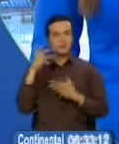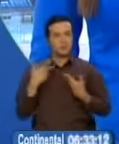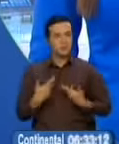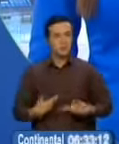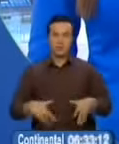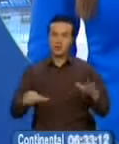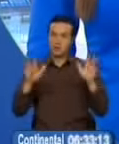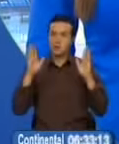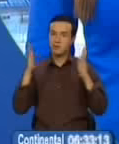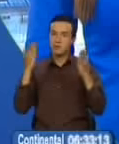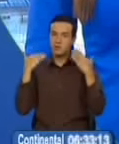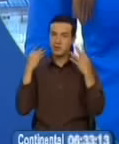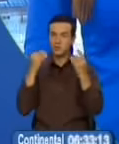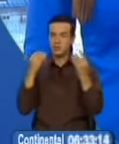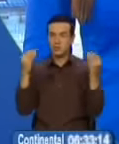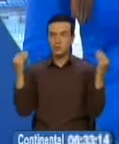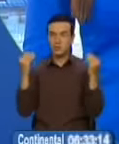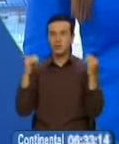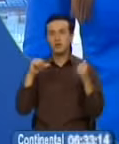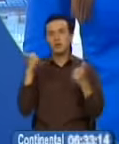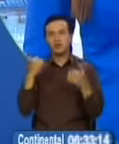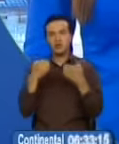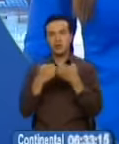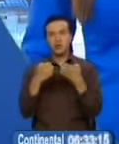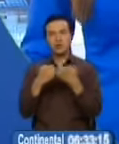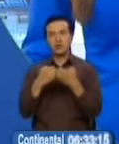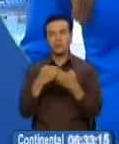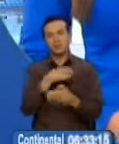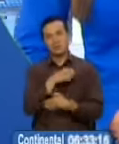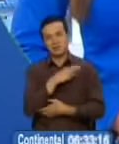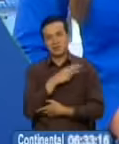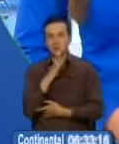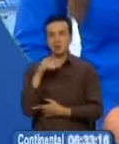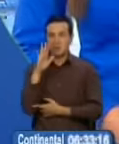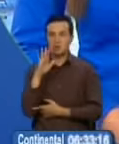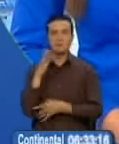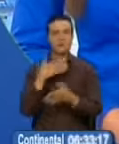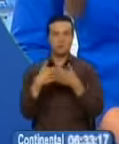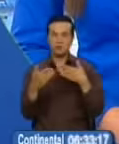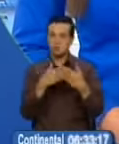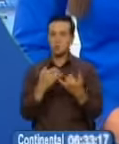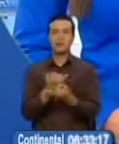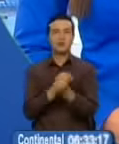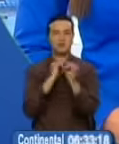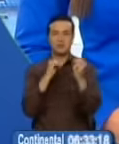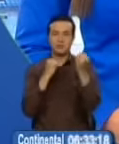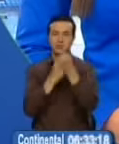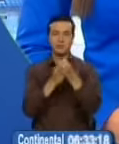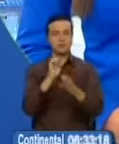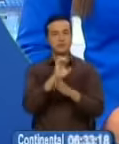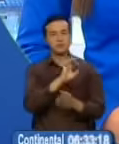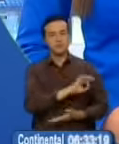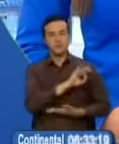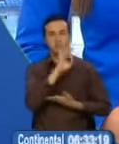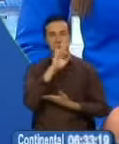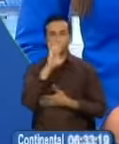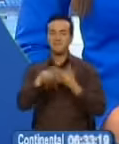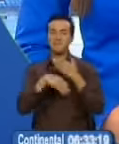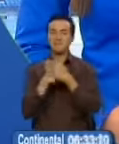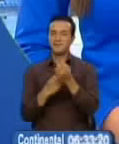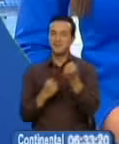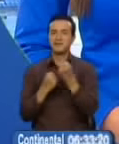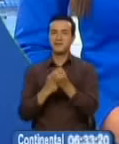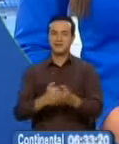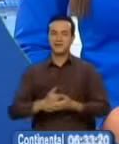supuesto, Guayaquil, muchos comulgamos con los equipos del astillero. Pero hoy, Independiente del Valle representa a nuestro país y, por supuesto, que estaremos